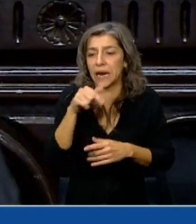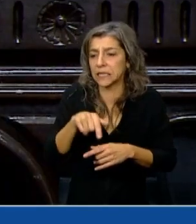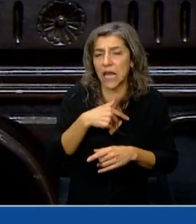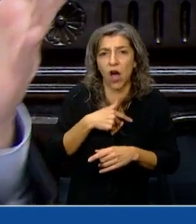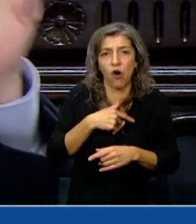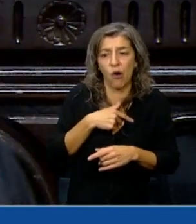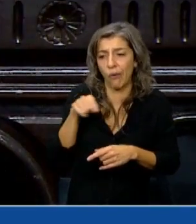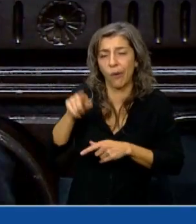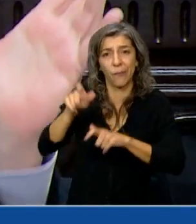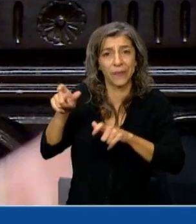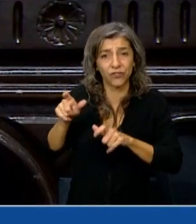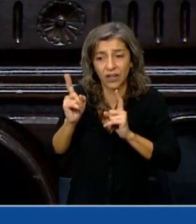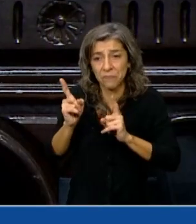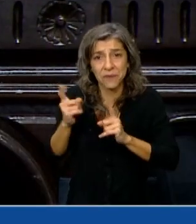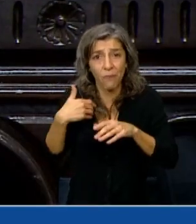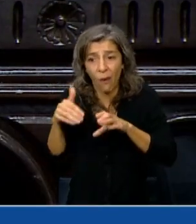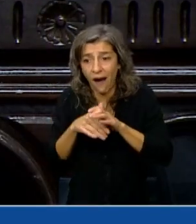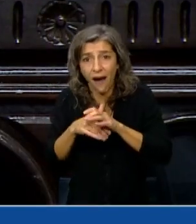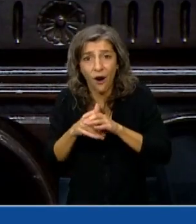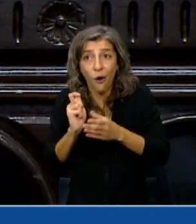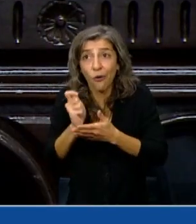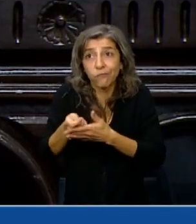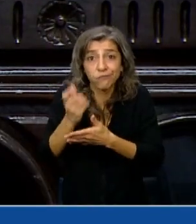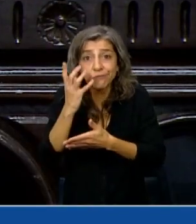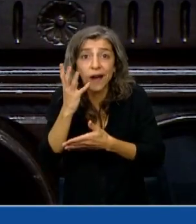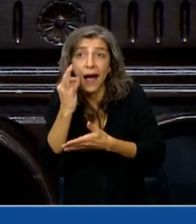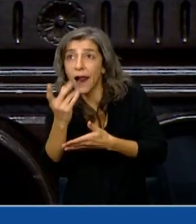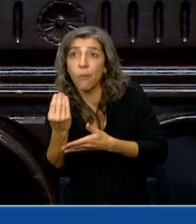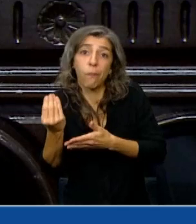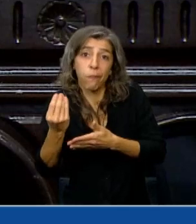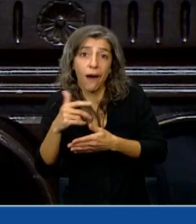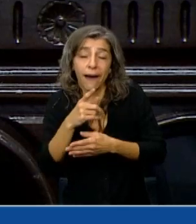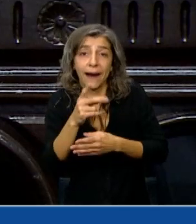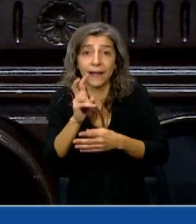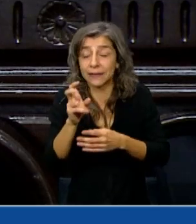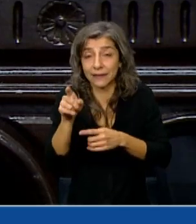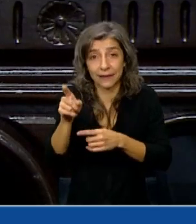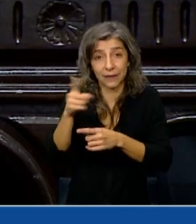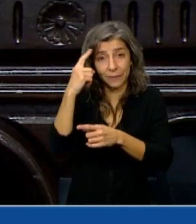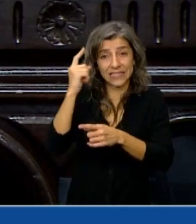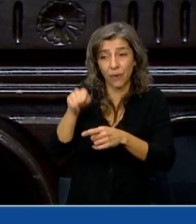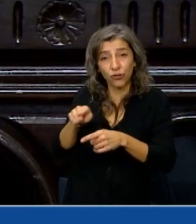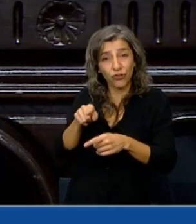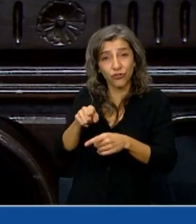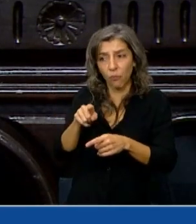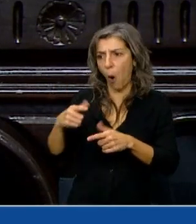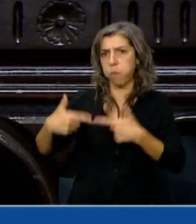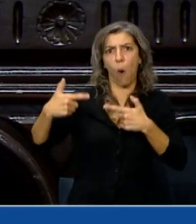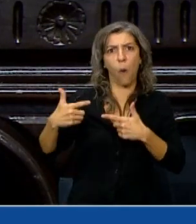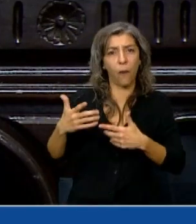grandes capitalistas? No sé qué tenemos en la cabeza. Y escuchemos a los inquilinos, escuchemos también a los